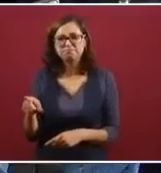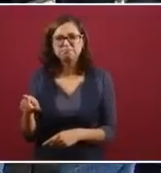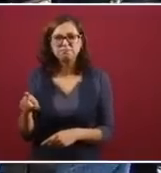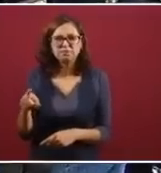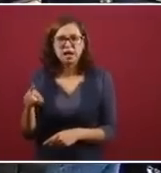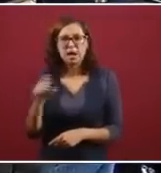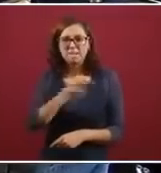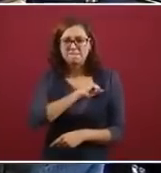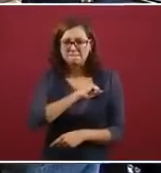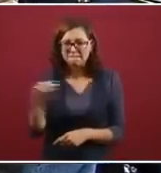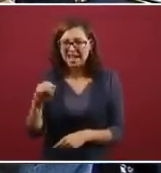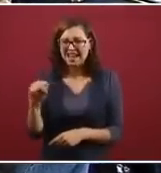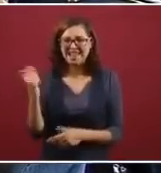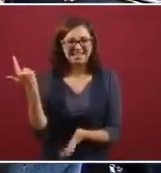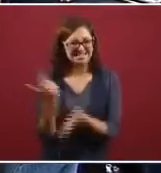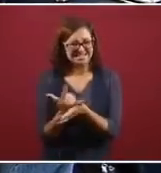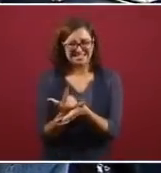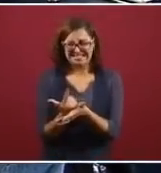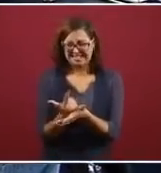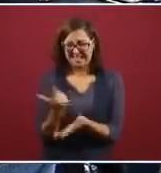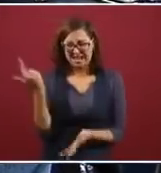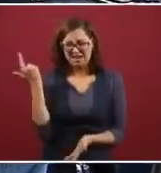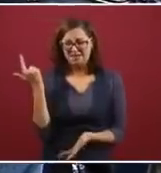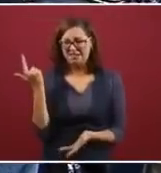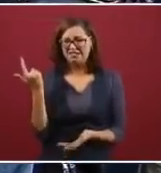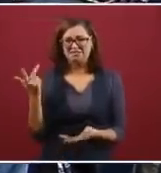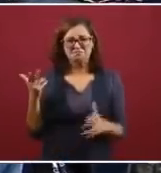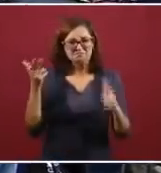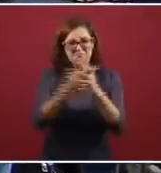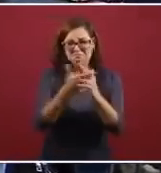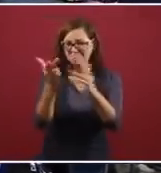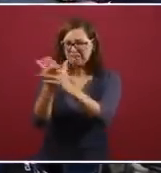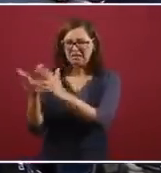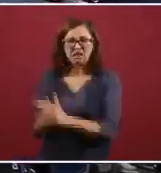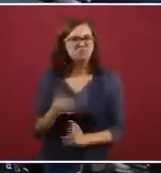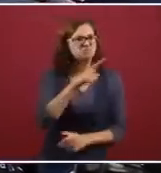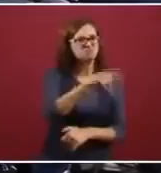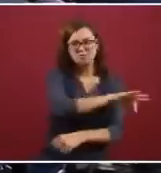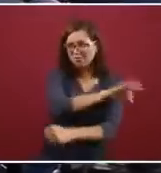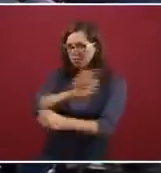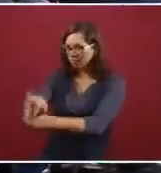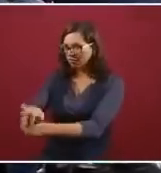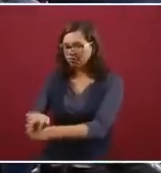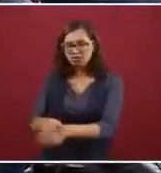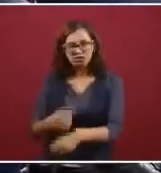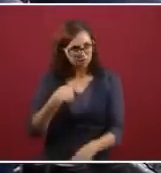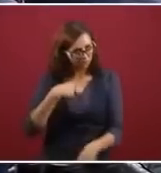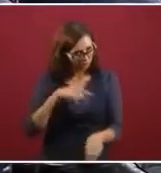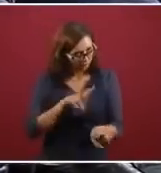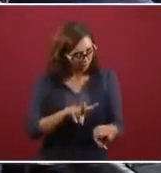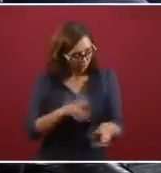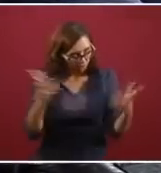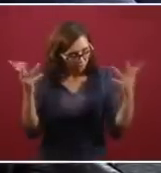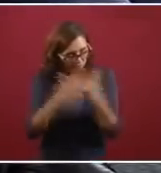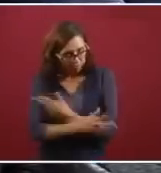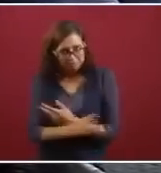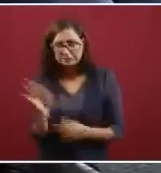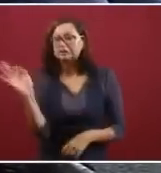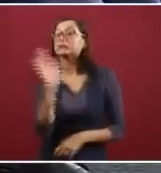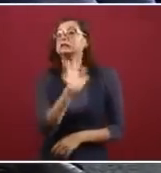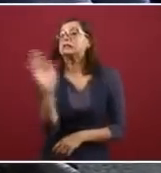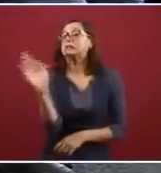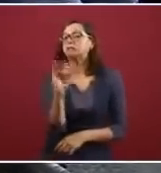han cometido delitos, bueno, de sangre. Entonces, a lo mejor, y hasta eso,